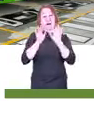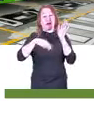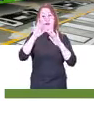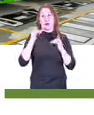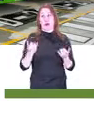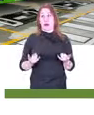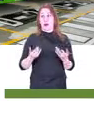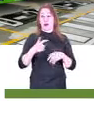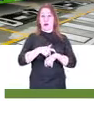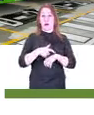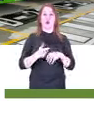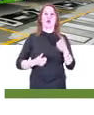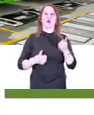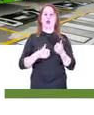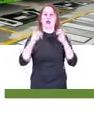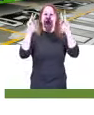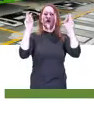tiempos, el de la